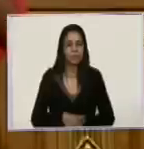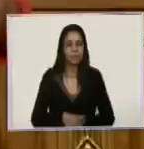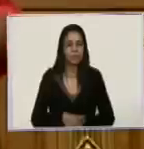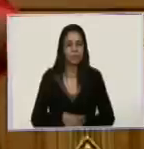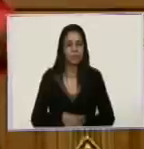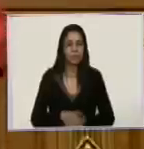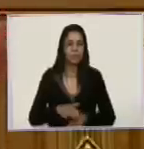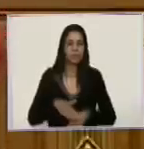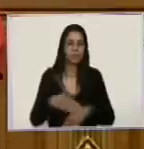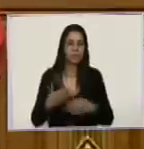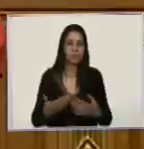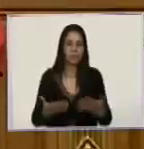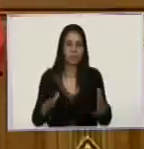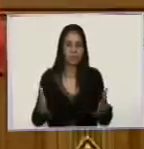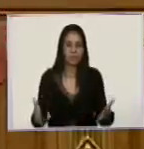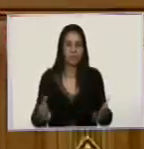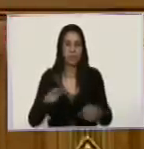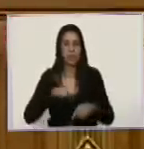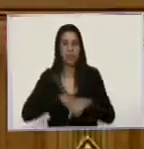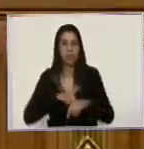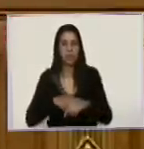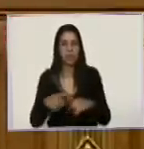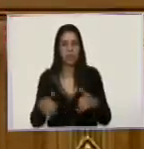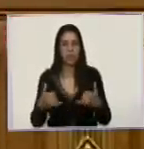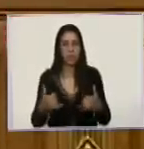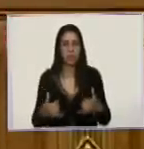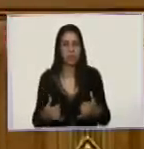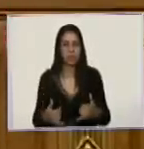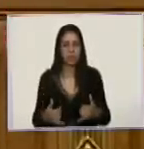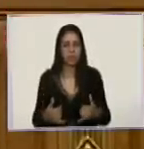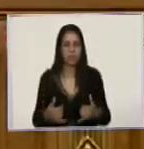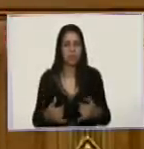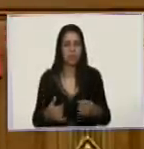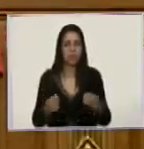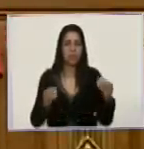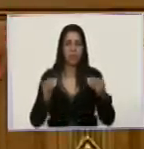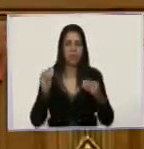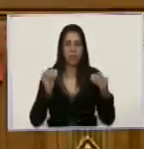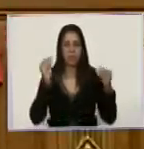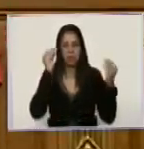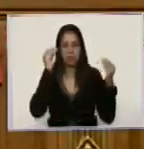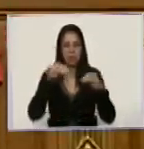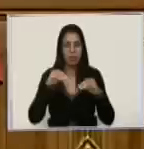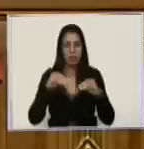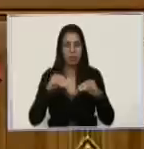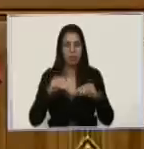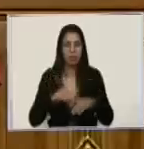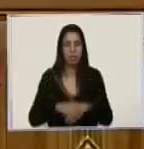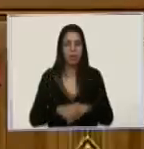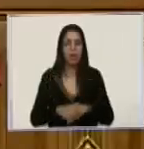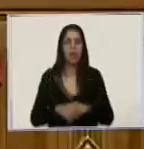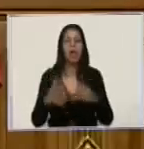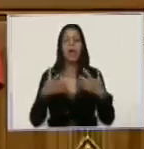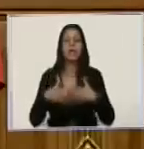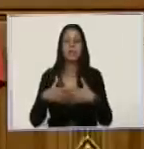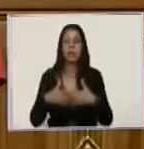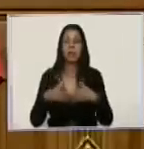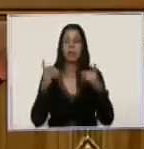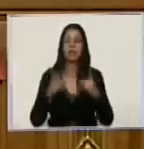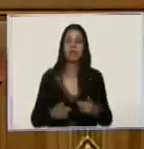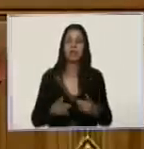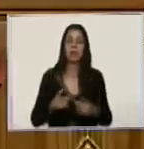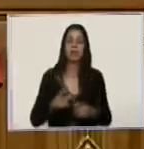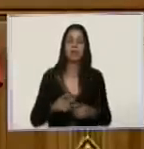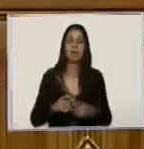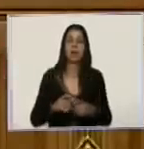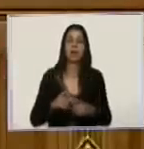estamos buscando en este momento algún tipo de concordancia. Ellos decidieron irse y rompieron, hágame la redundancia,